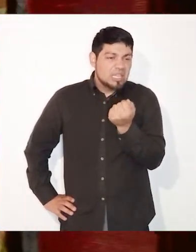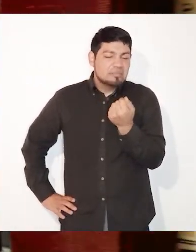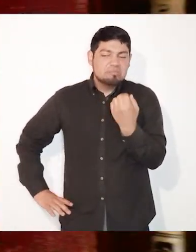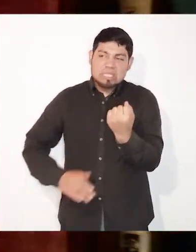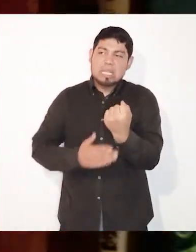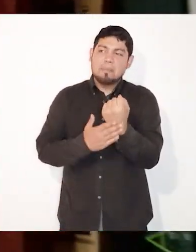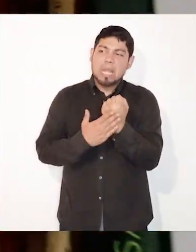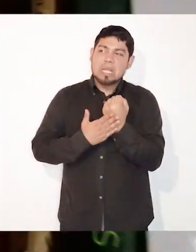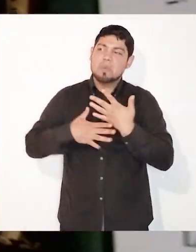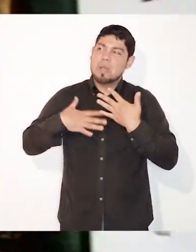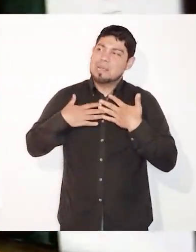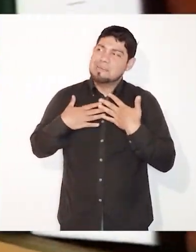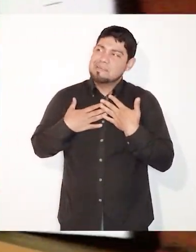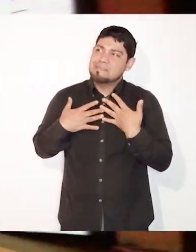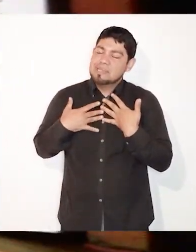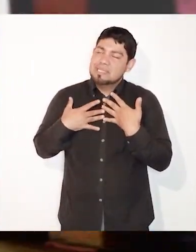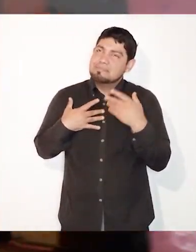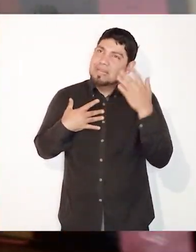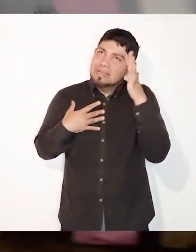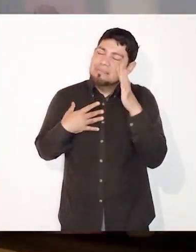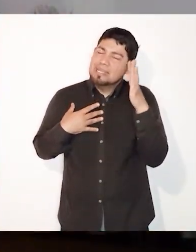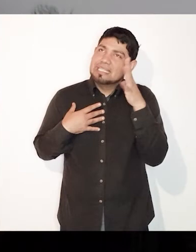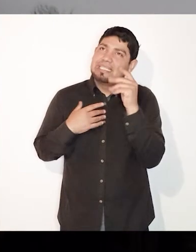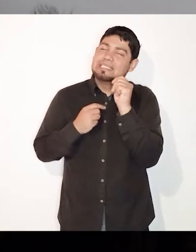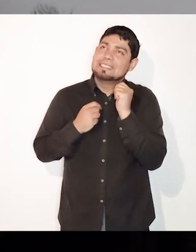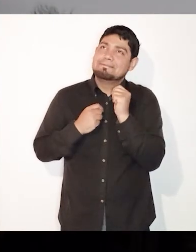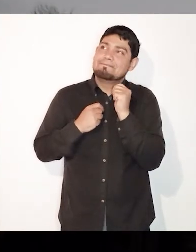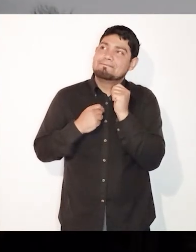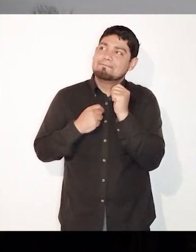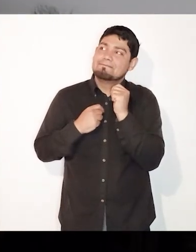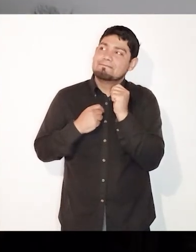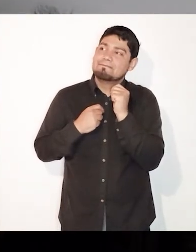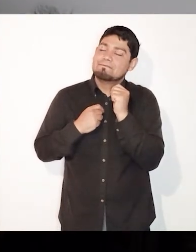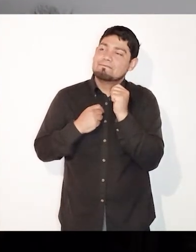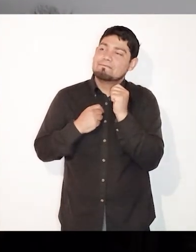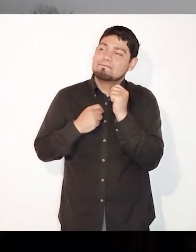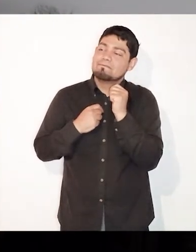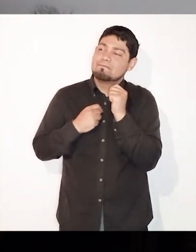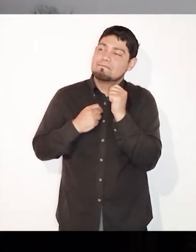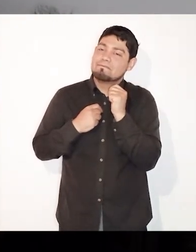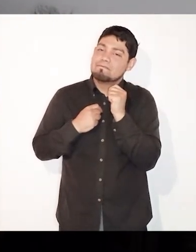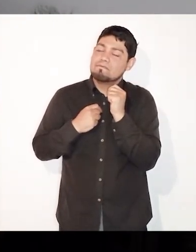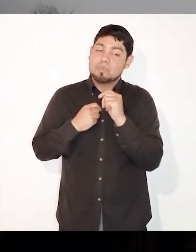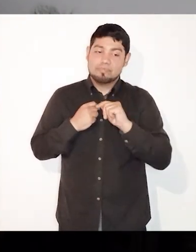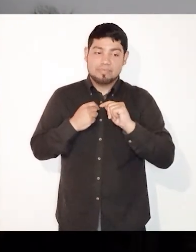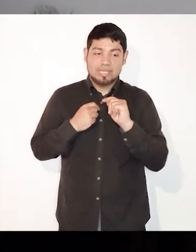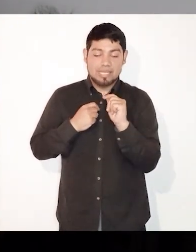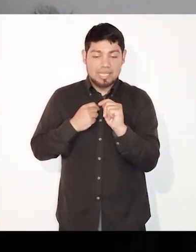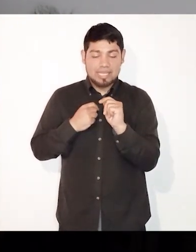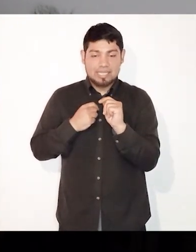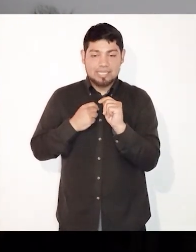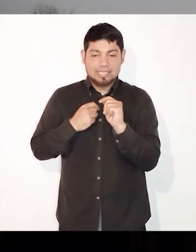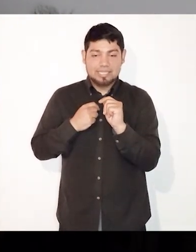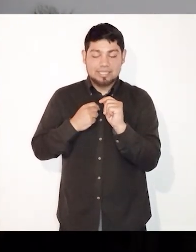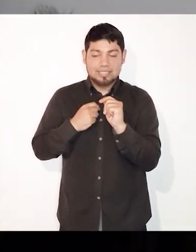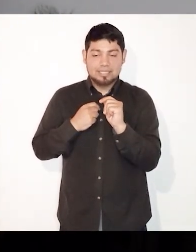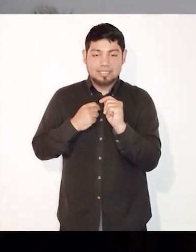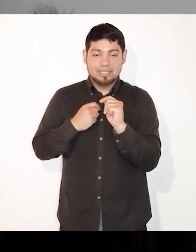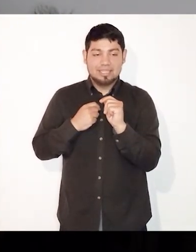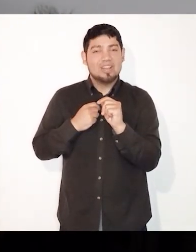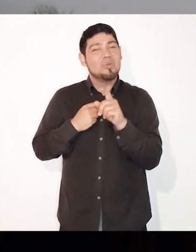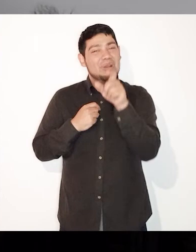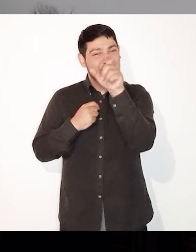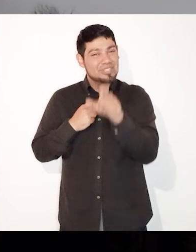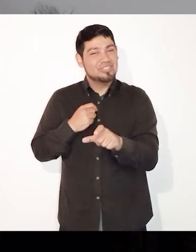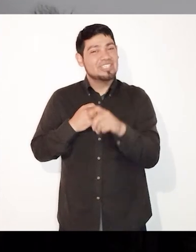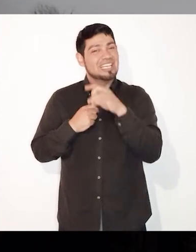que me construyó un sentido de lo que debe ser la función de literatura a nivel de pensamiento